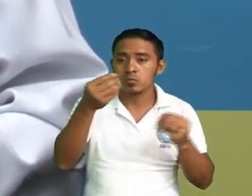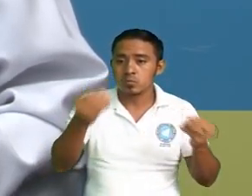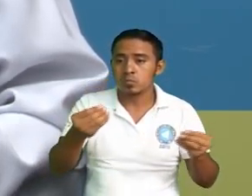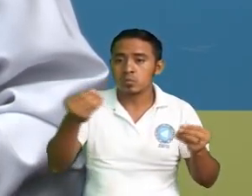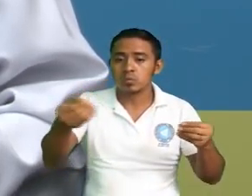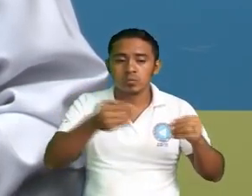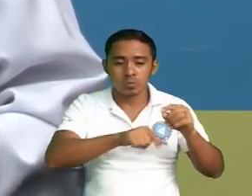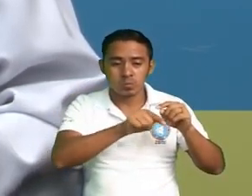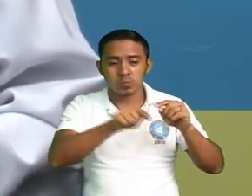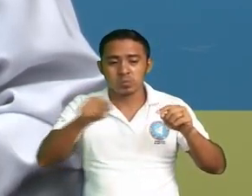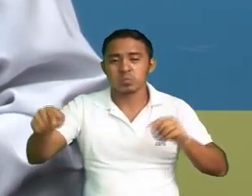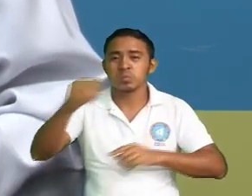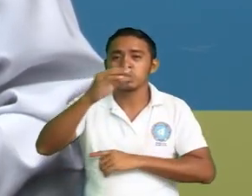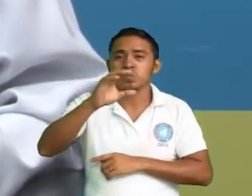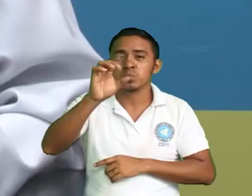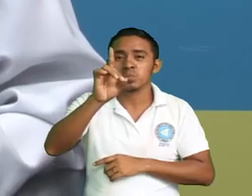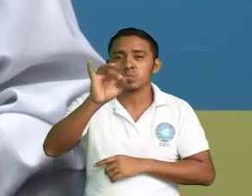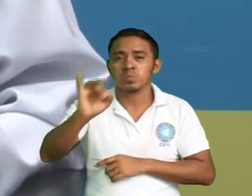ejemplo,